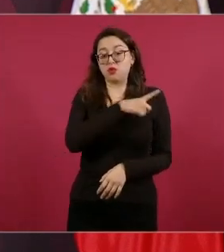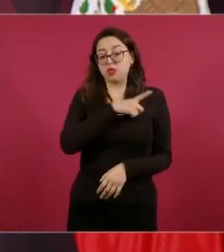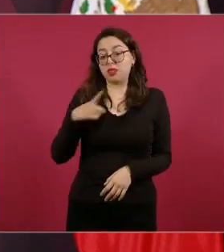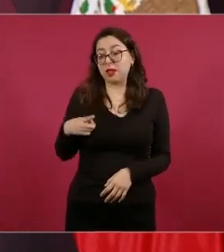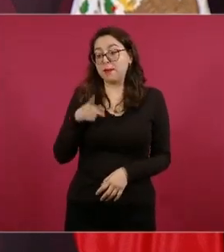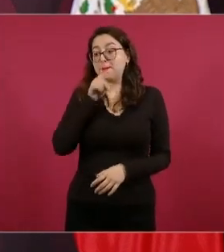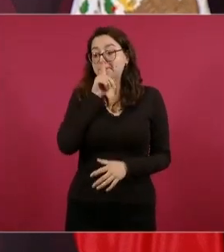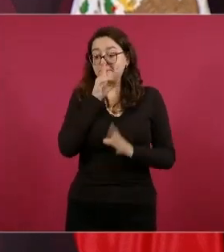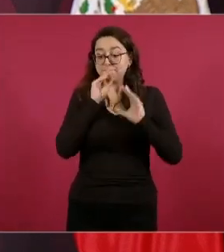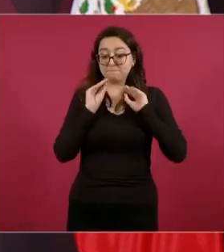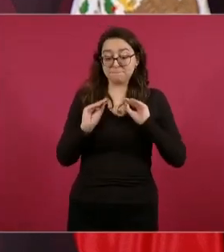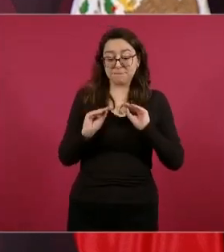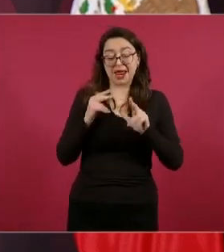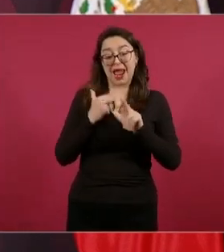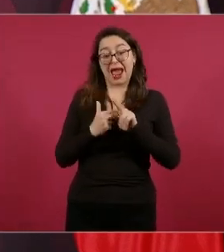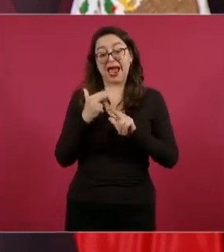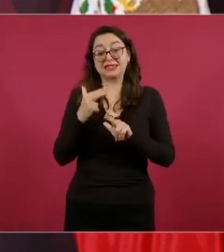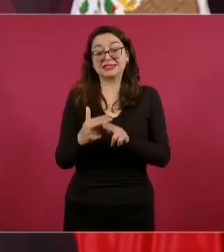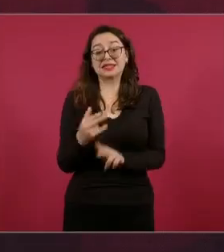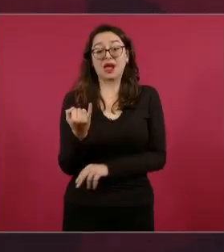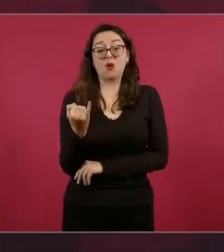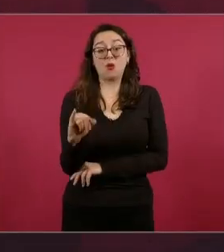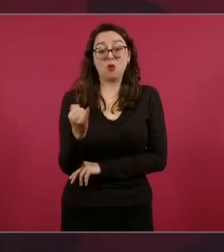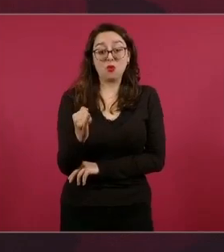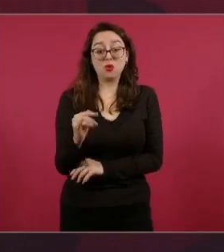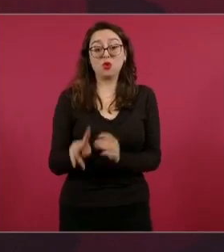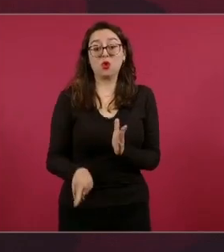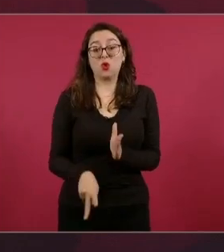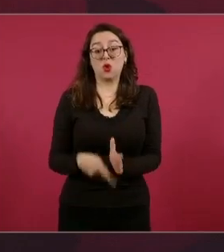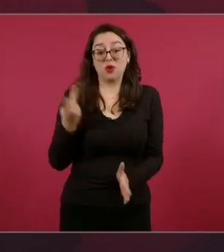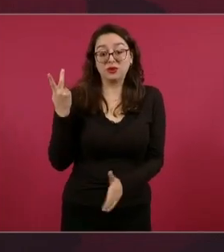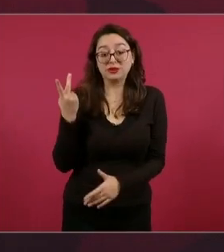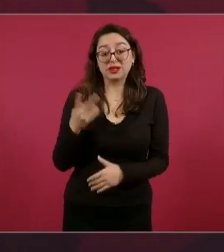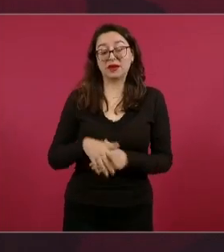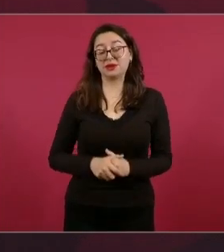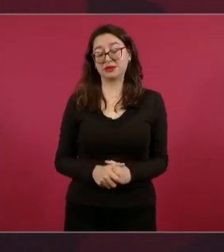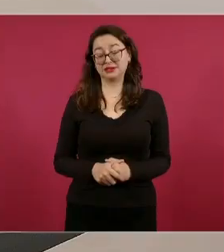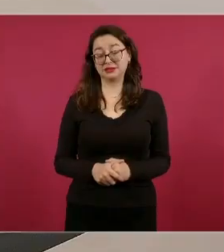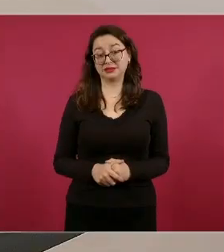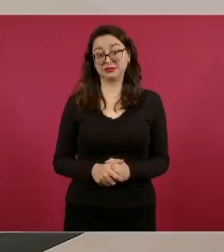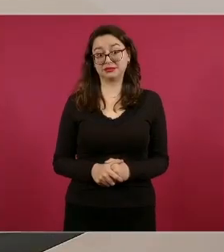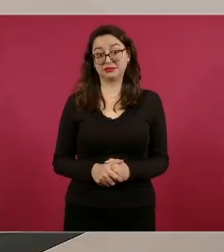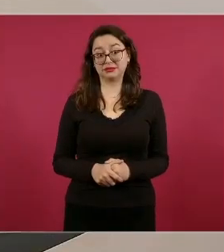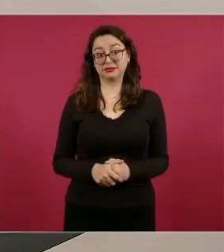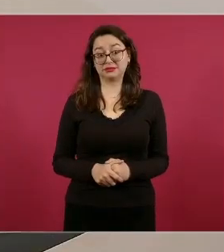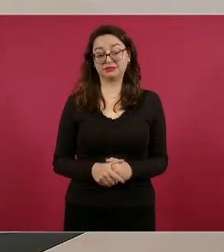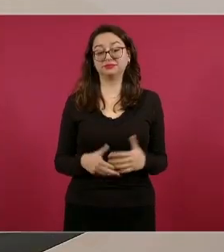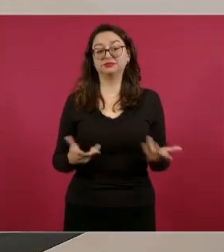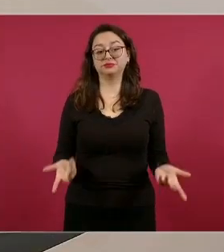hasta junio, pero además es el primer domingo de junio